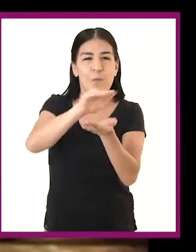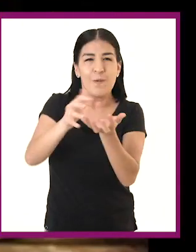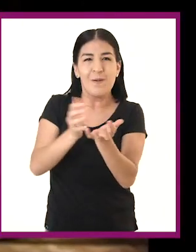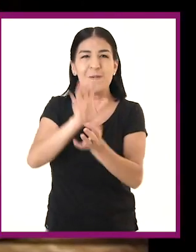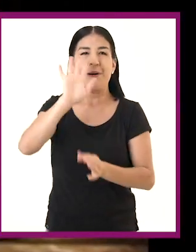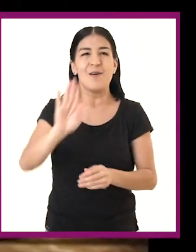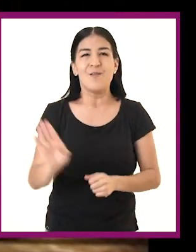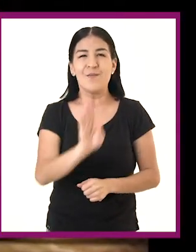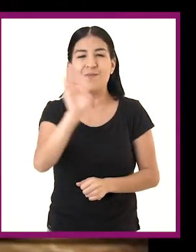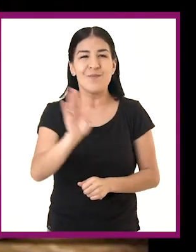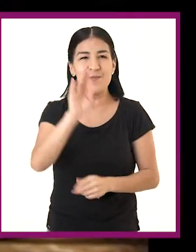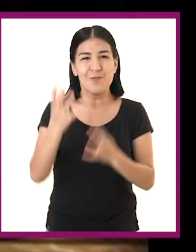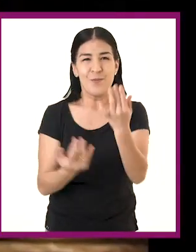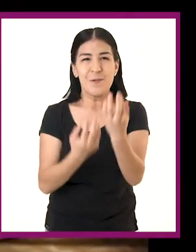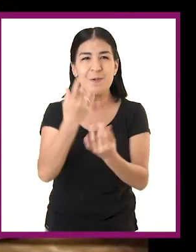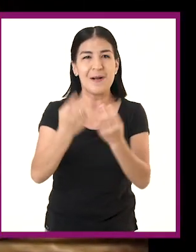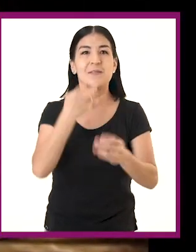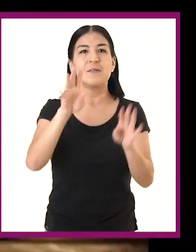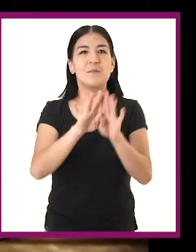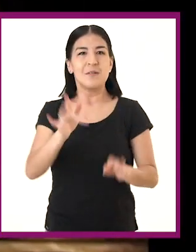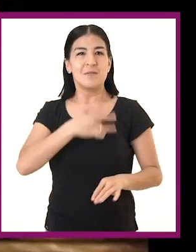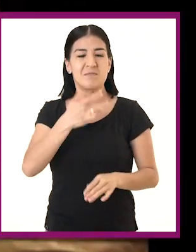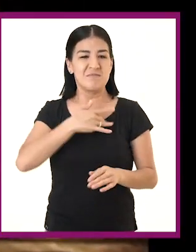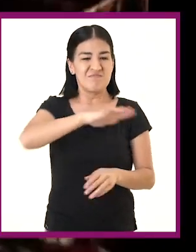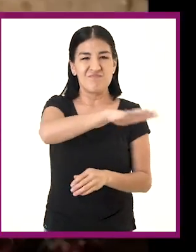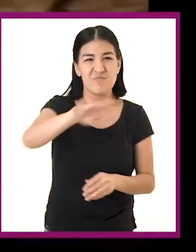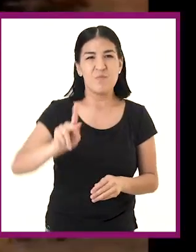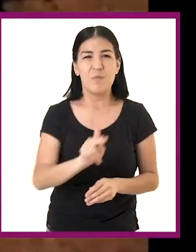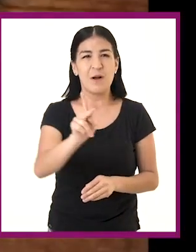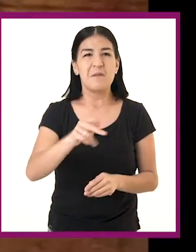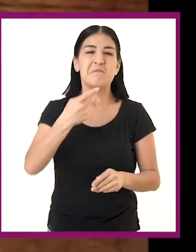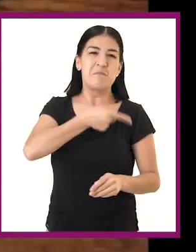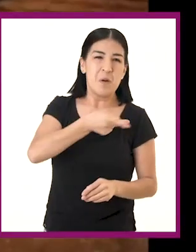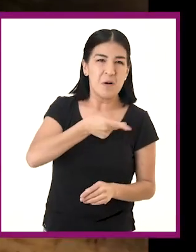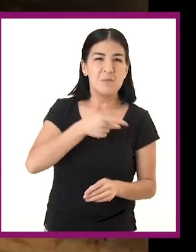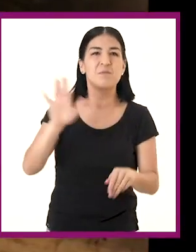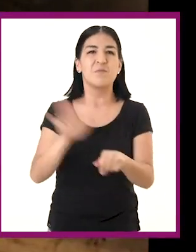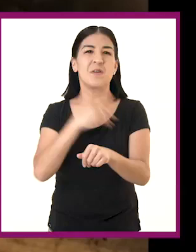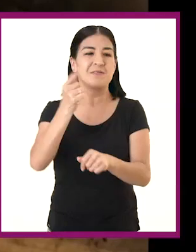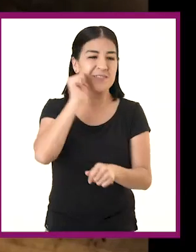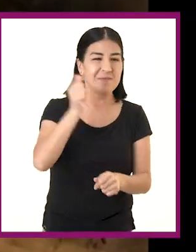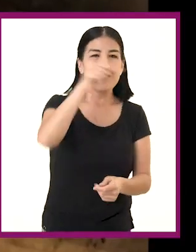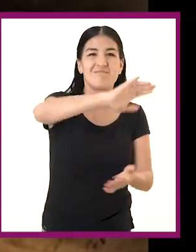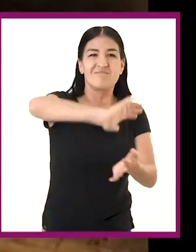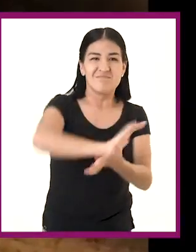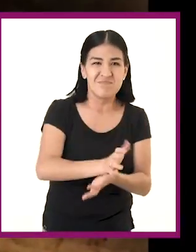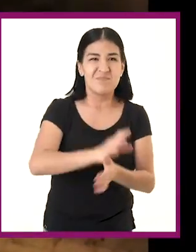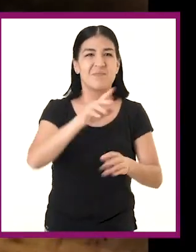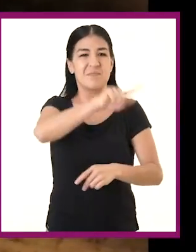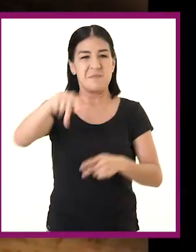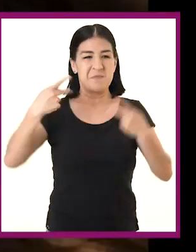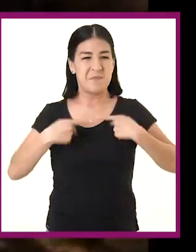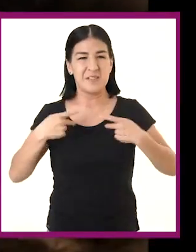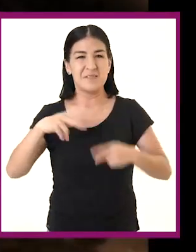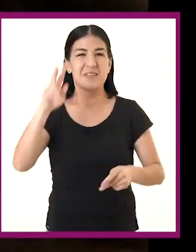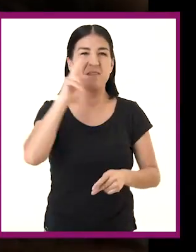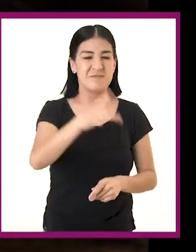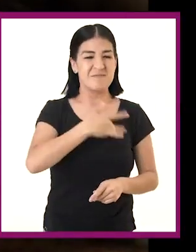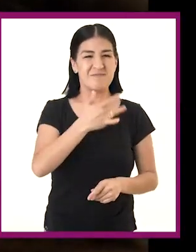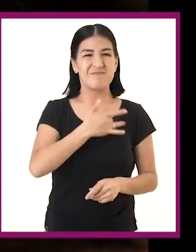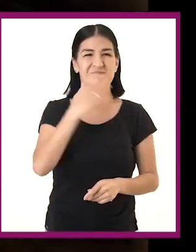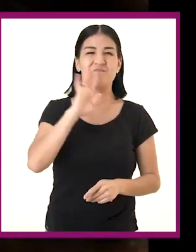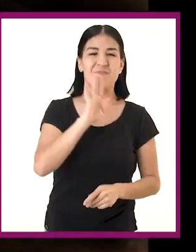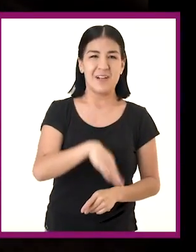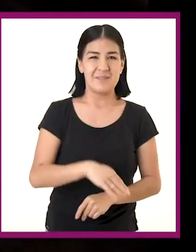fuego y viven en las periferias de los pueblos de manera marginada porque siguen siendo juzgadas y mal vistas por el resto de la